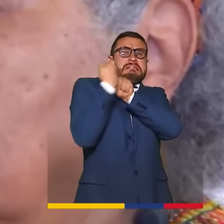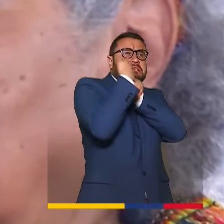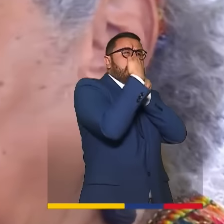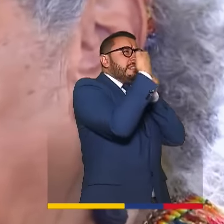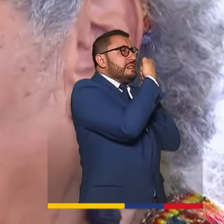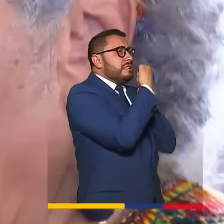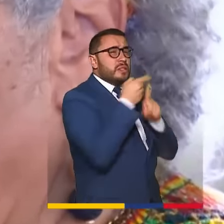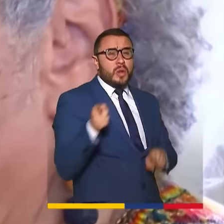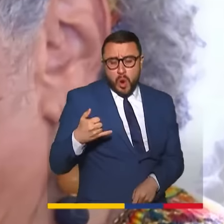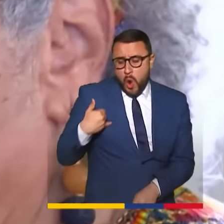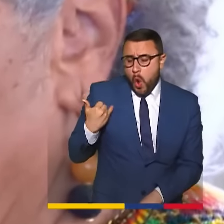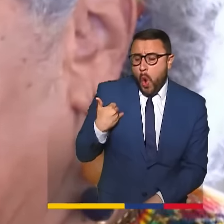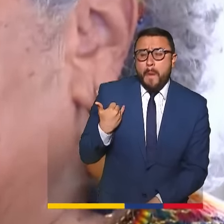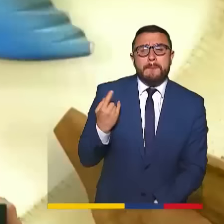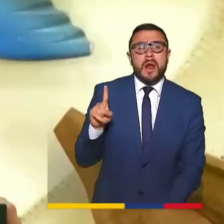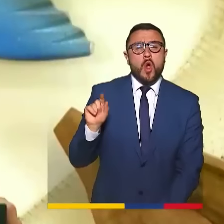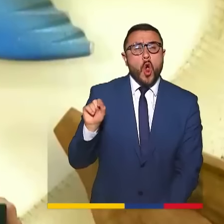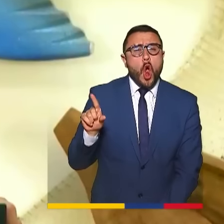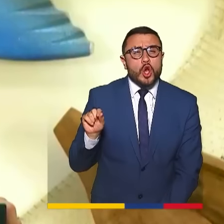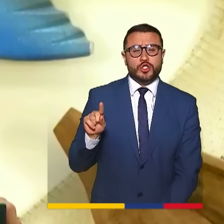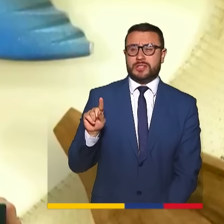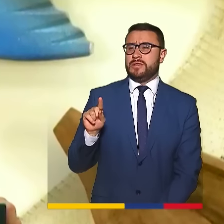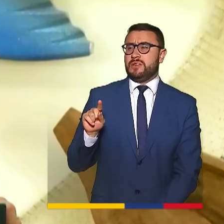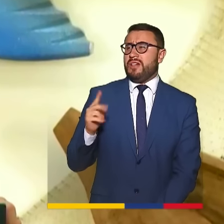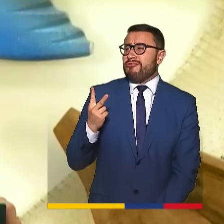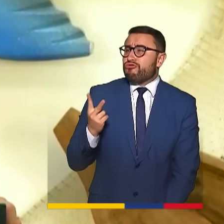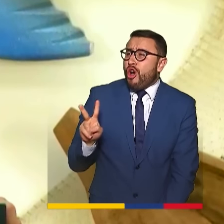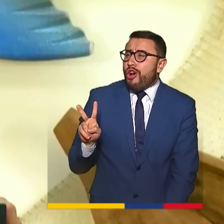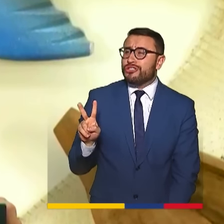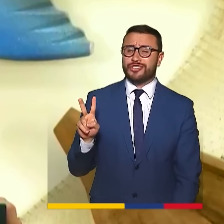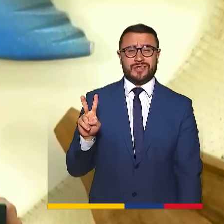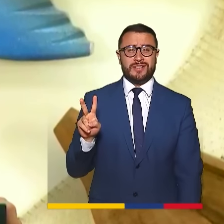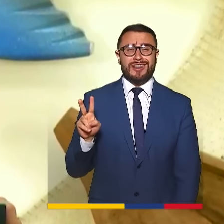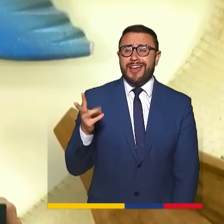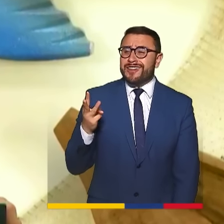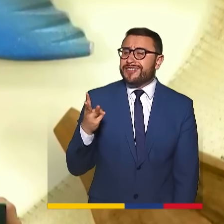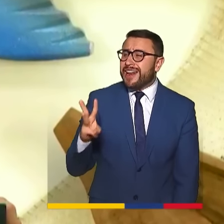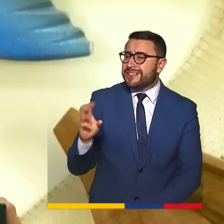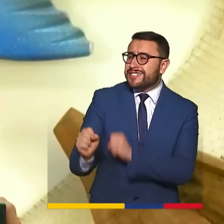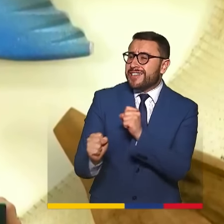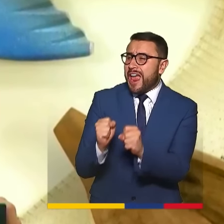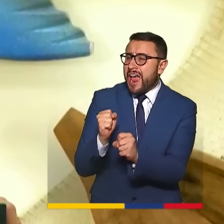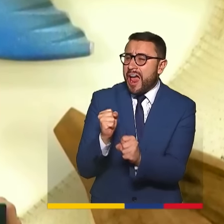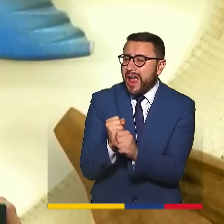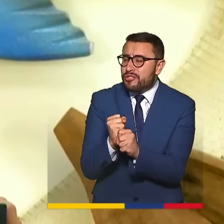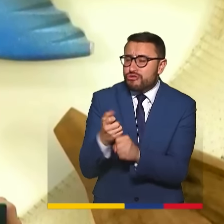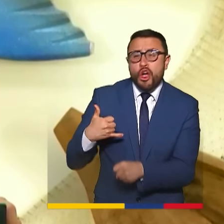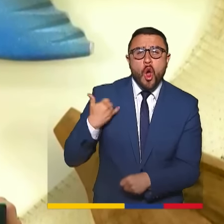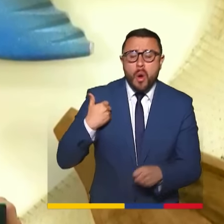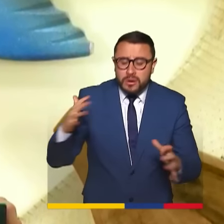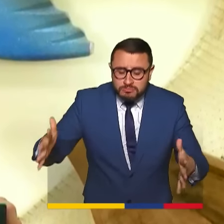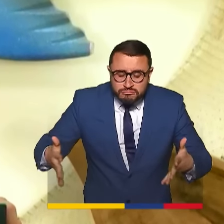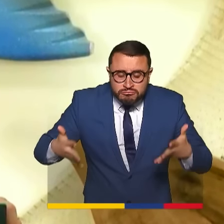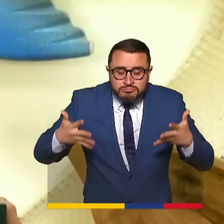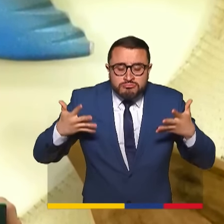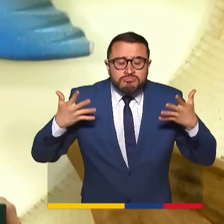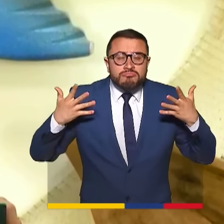12, 13 años, apenas respirando los nuevos aires del vivir,